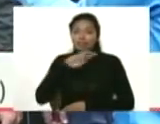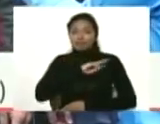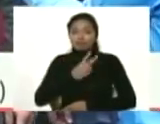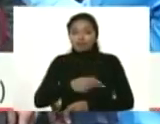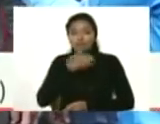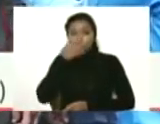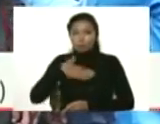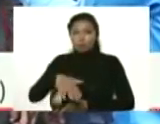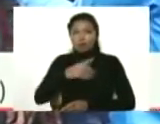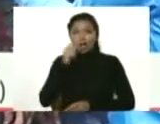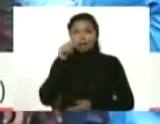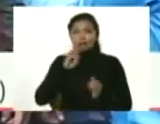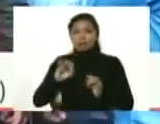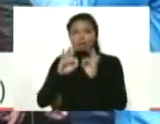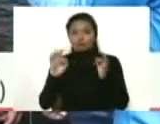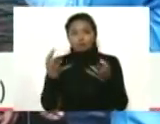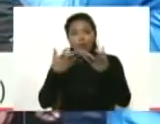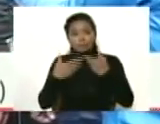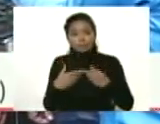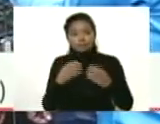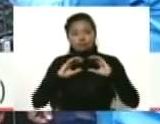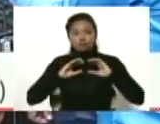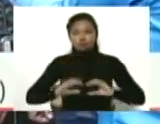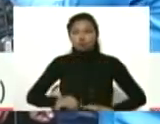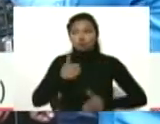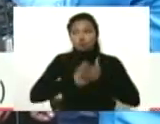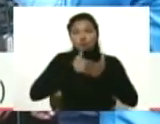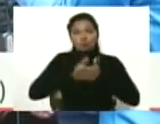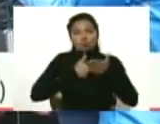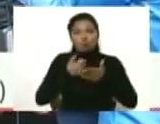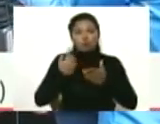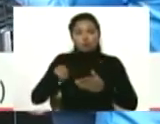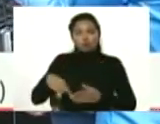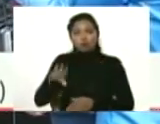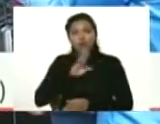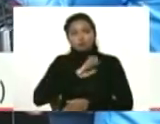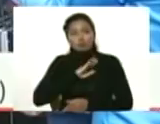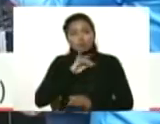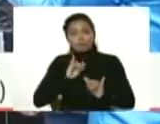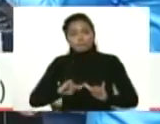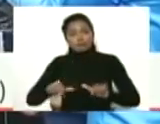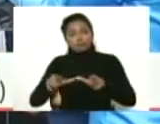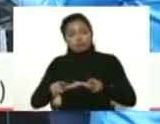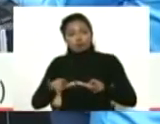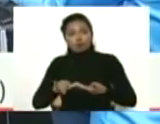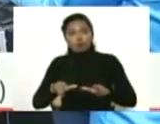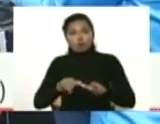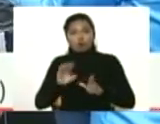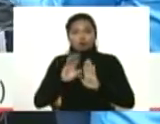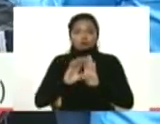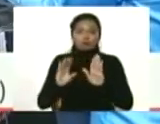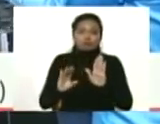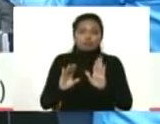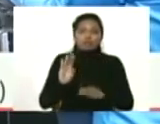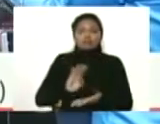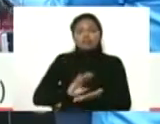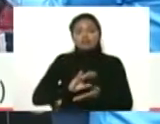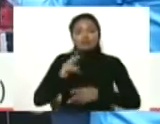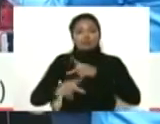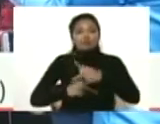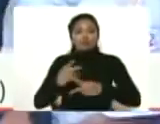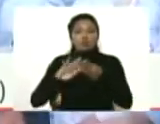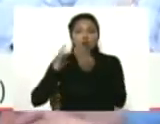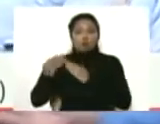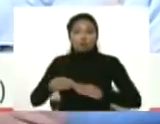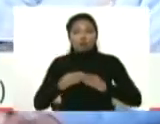popular allí, en la empresa, como cuerpo combatiente, que la tenga allá, alrededor de sus centros productivos, en las comunas,